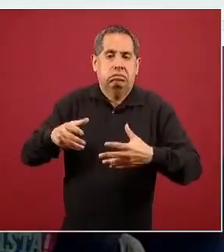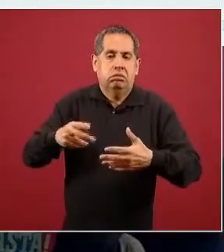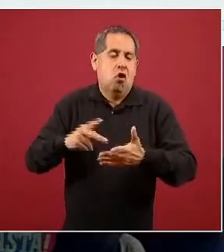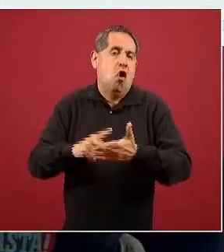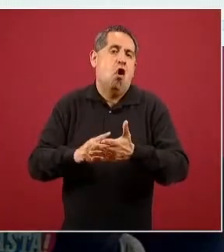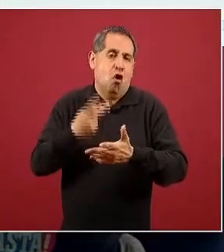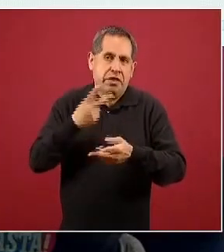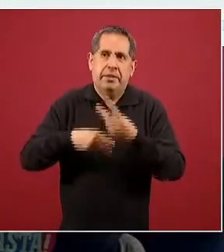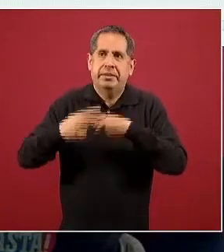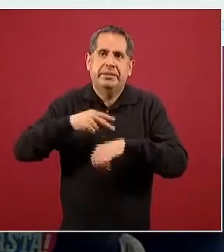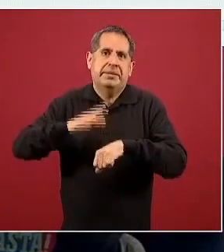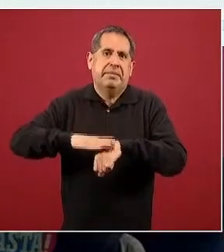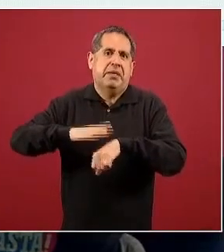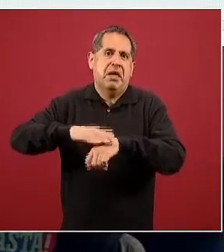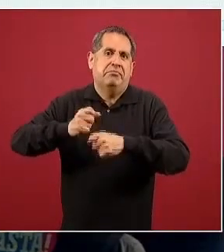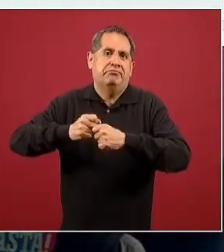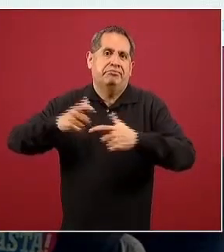poco